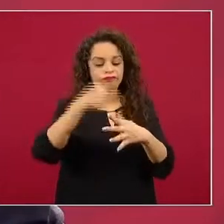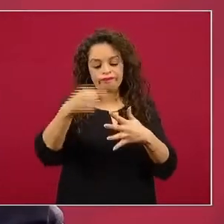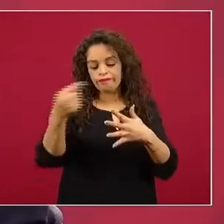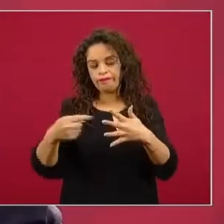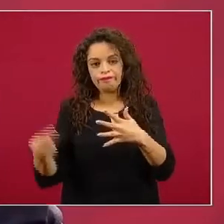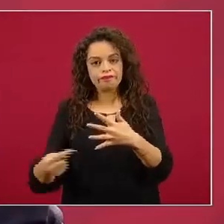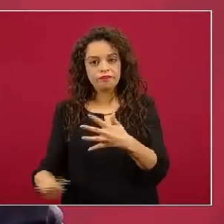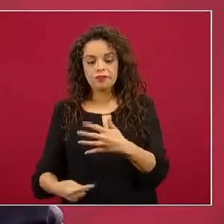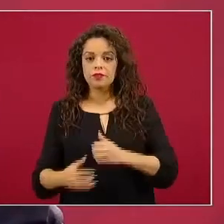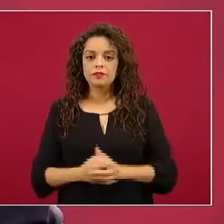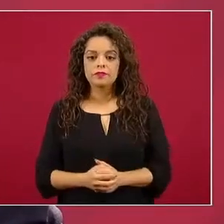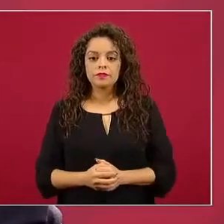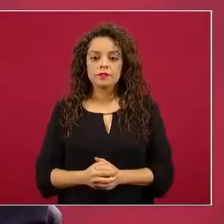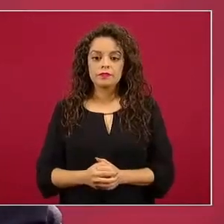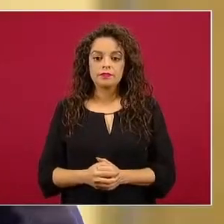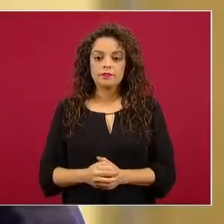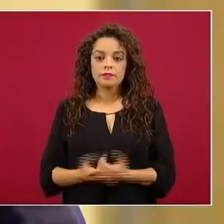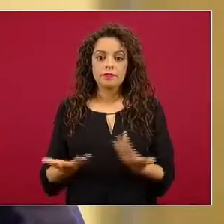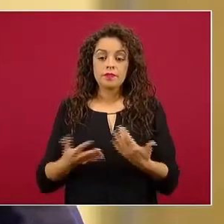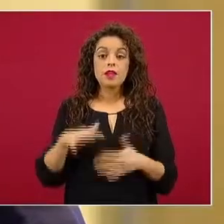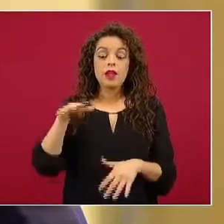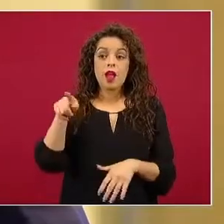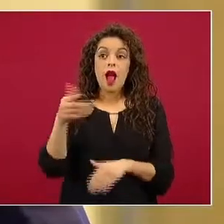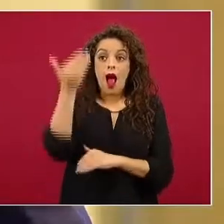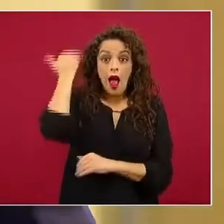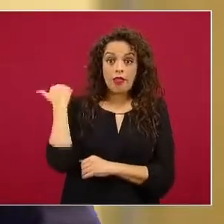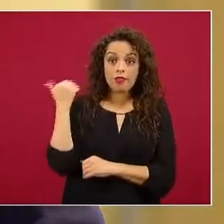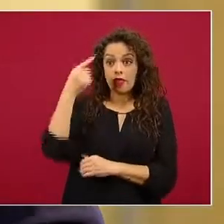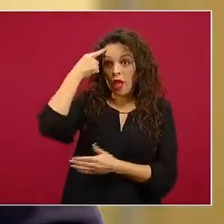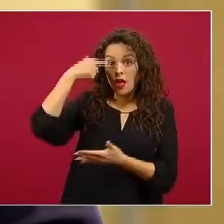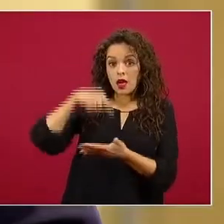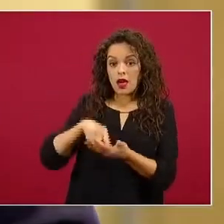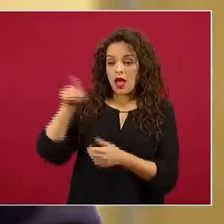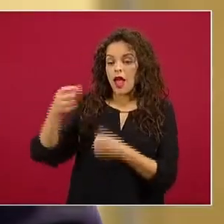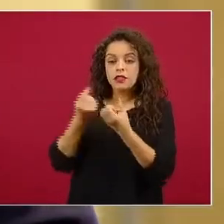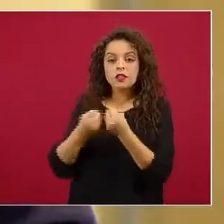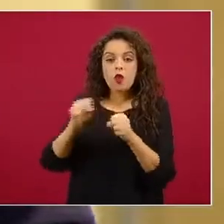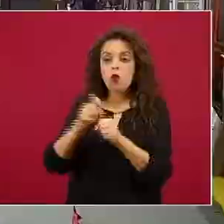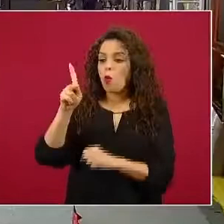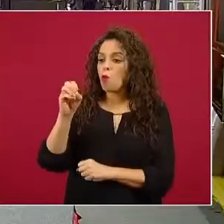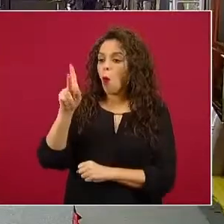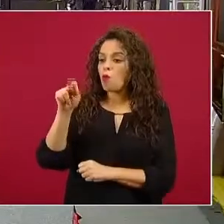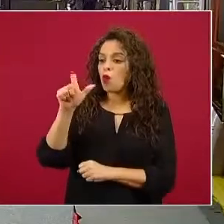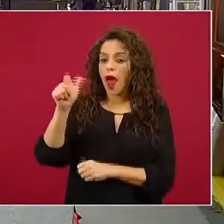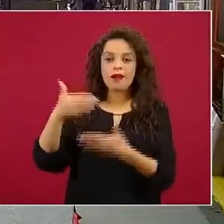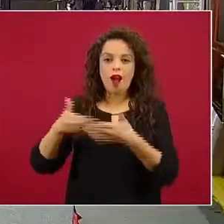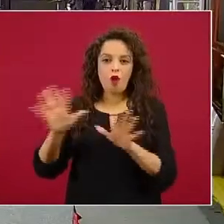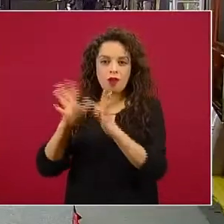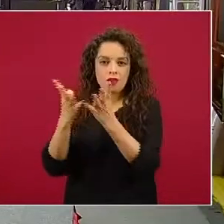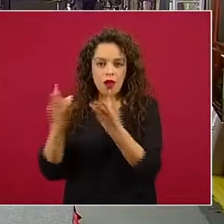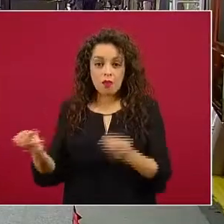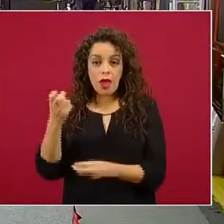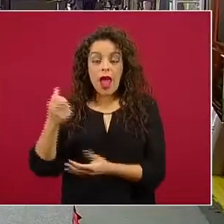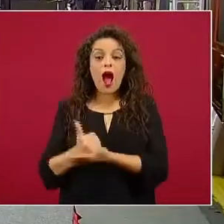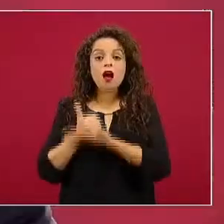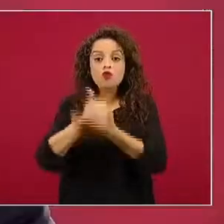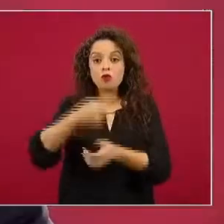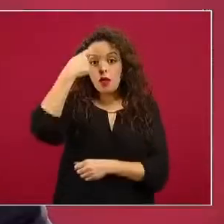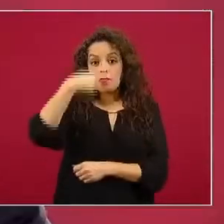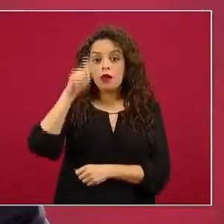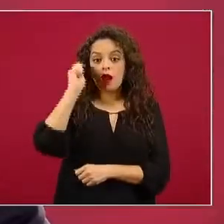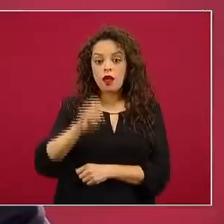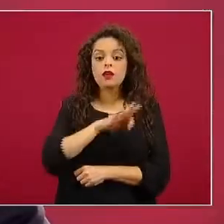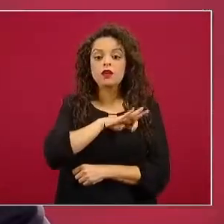que el Seguro Popular, que ya no existe, fuera un mecanismo de financiamiento que ayudara a estimular el desarrollo de